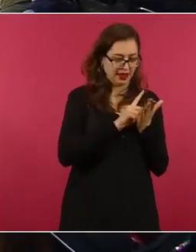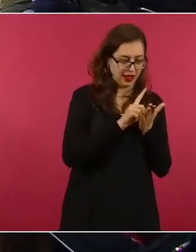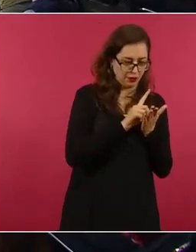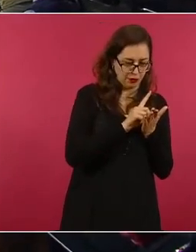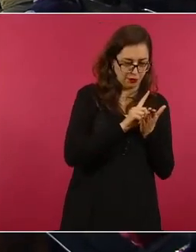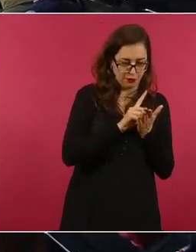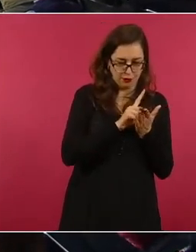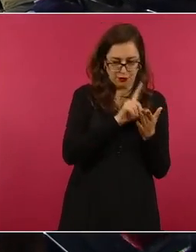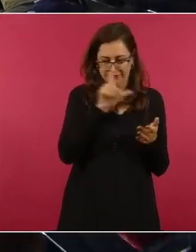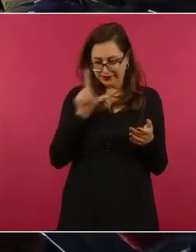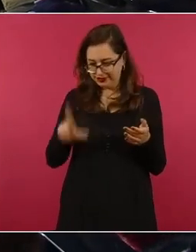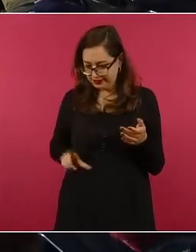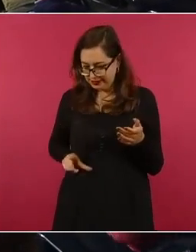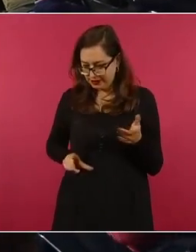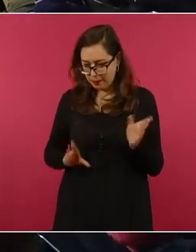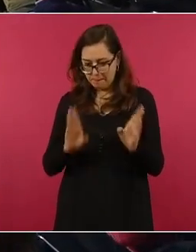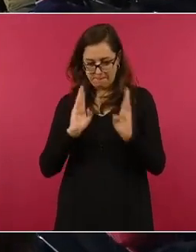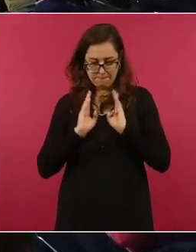Imagínense,